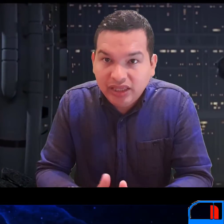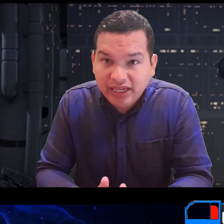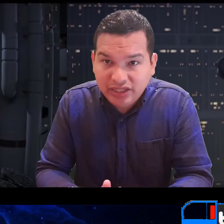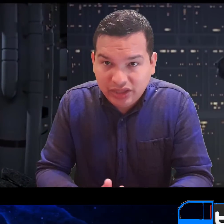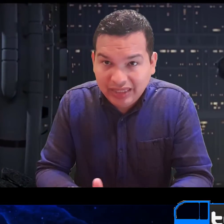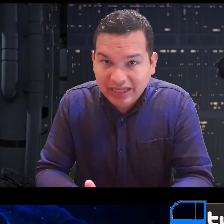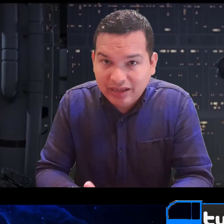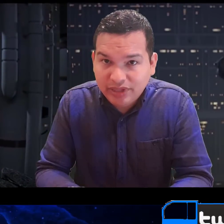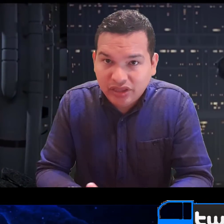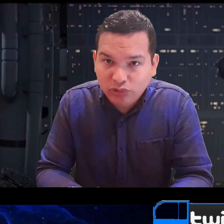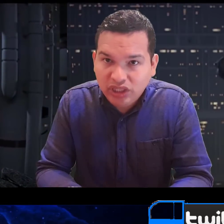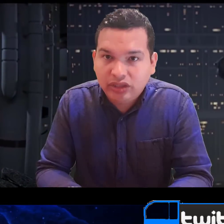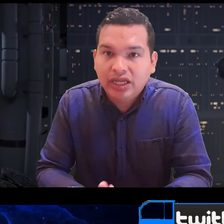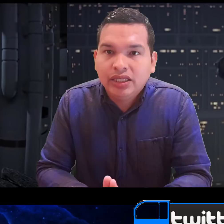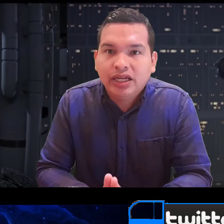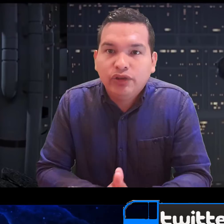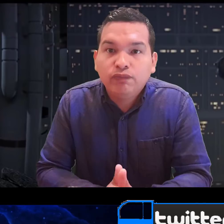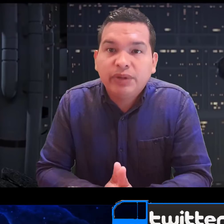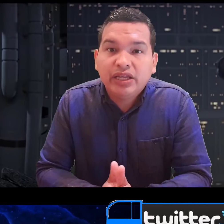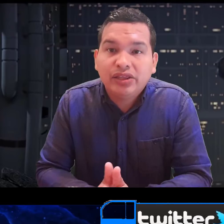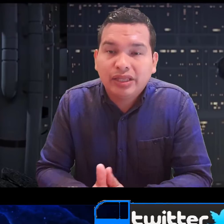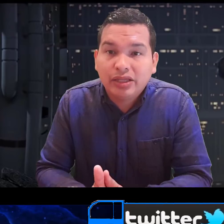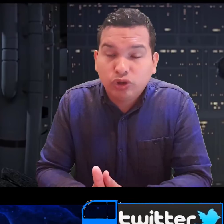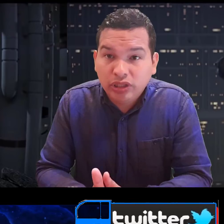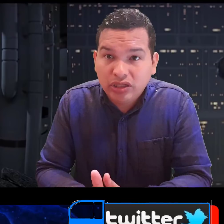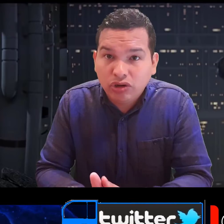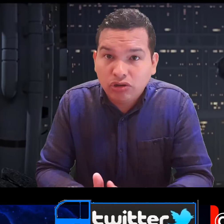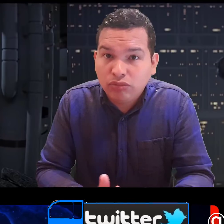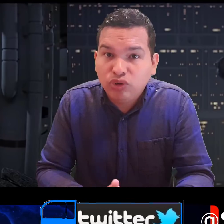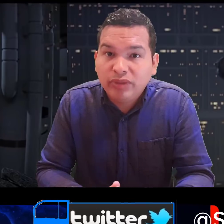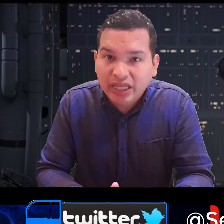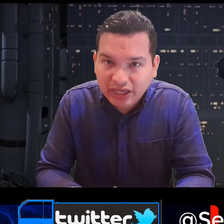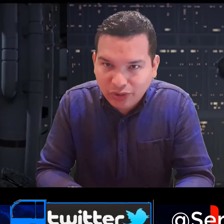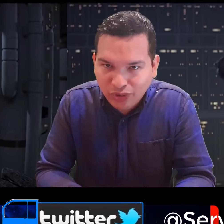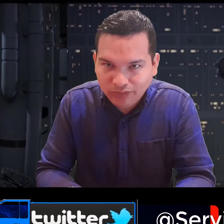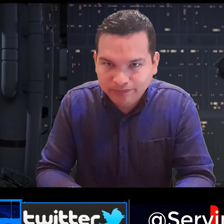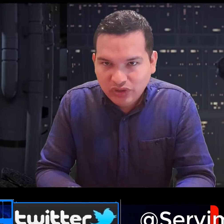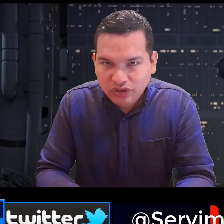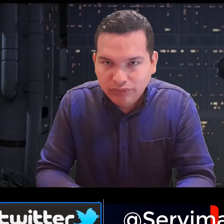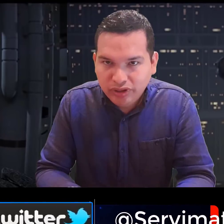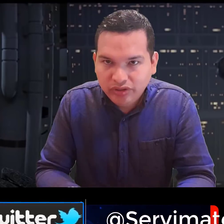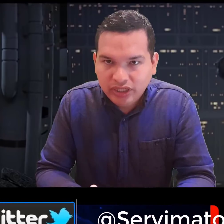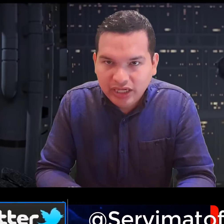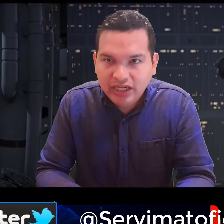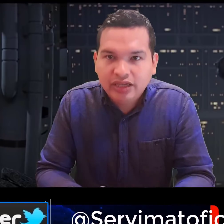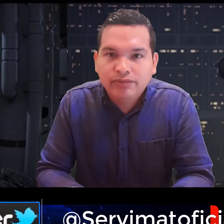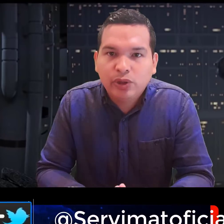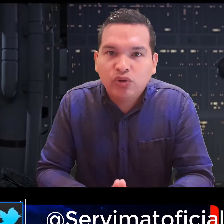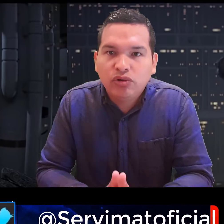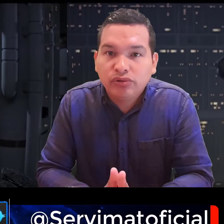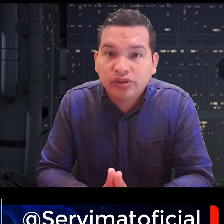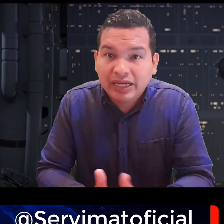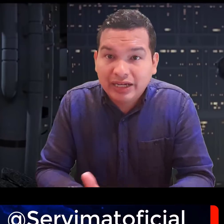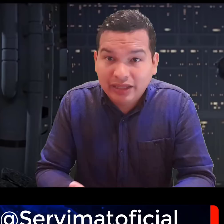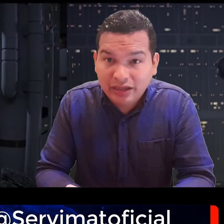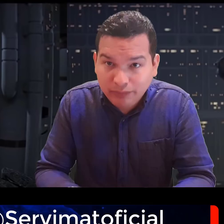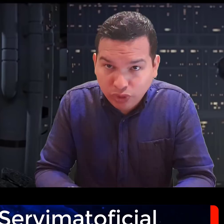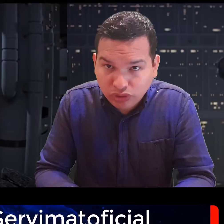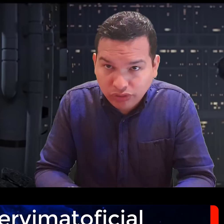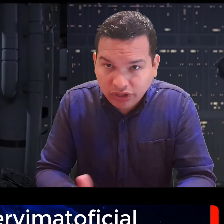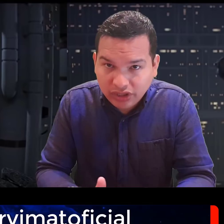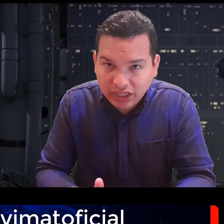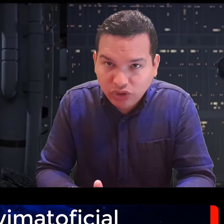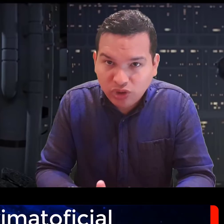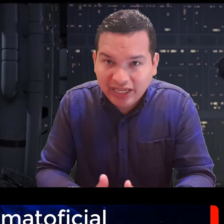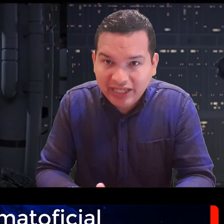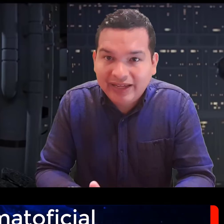imponer leyes de Arabia Saudita en un país católico como México. Opción A, el Bronco busca ganar